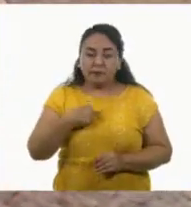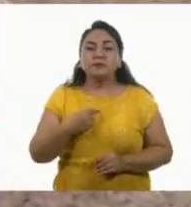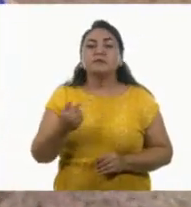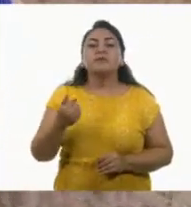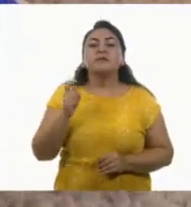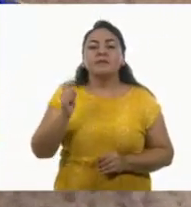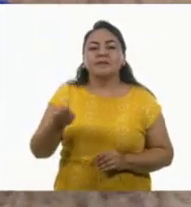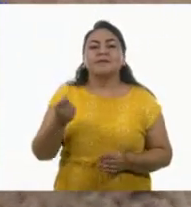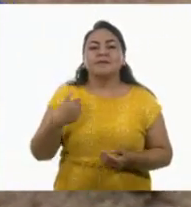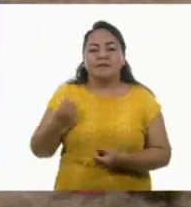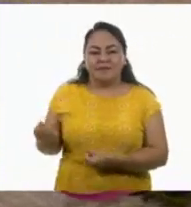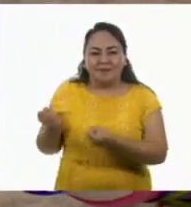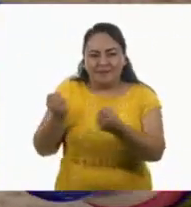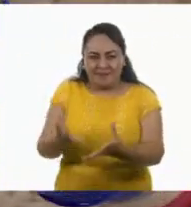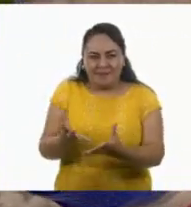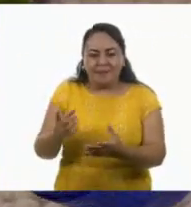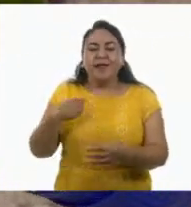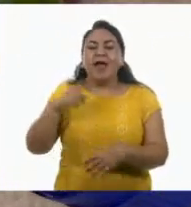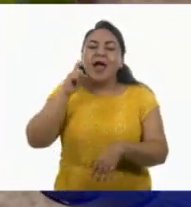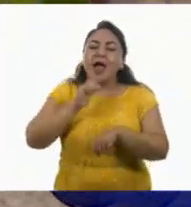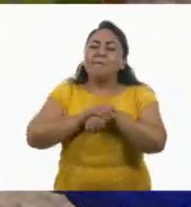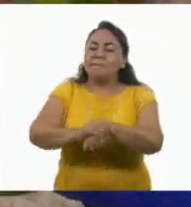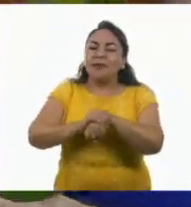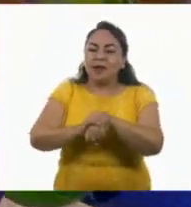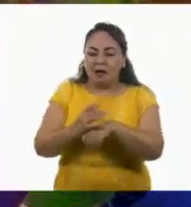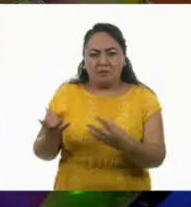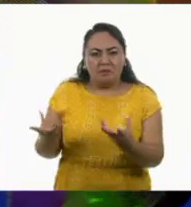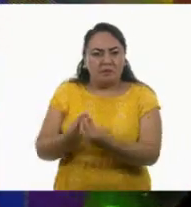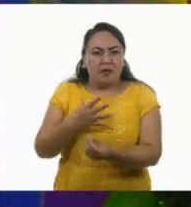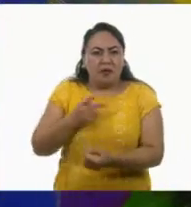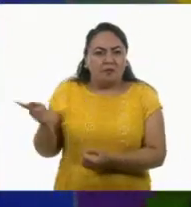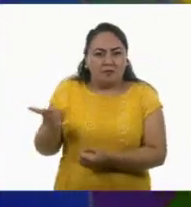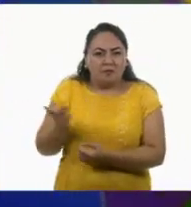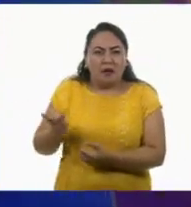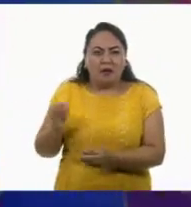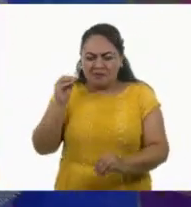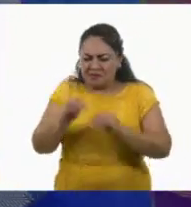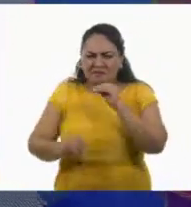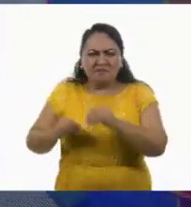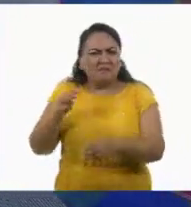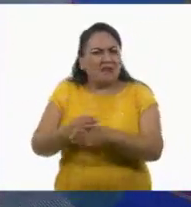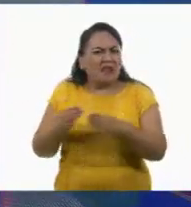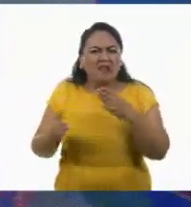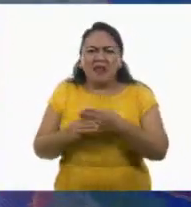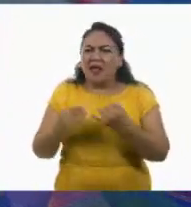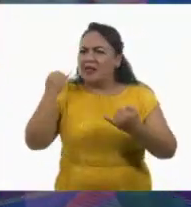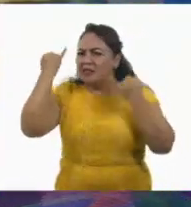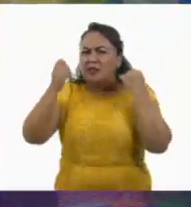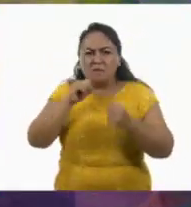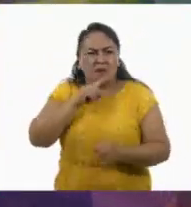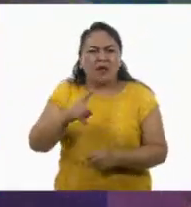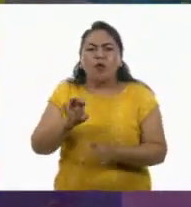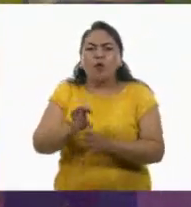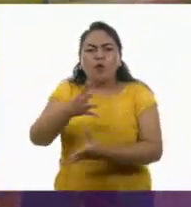esta escultura que una muy amiga mía realizó junto con su hija con diversos materiales de reuso.